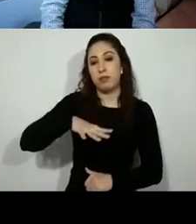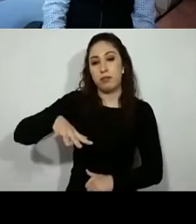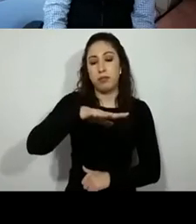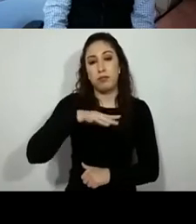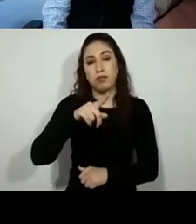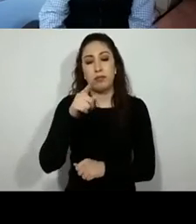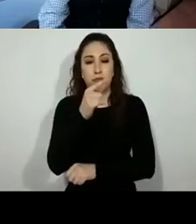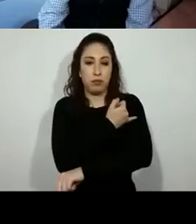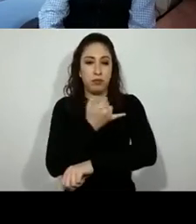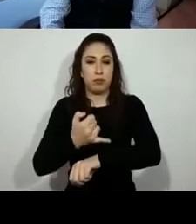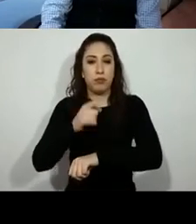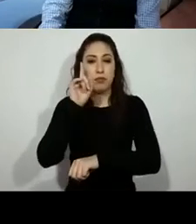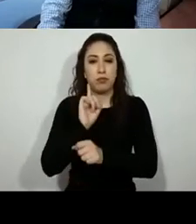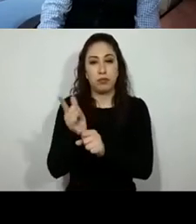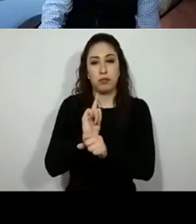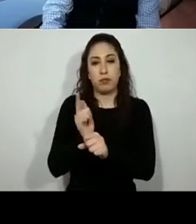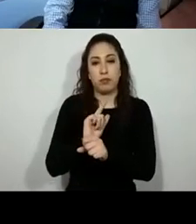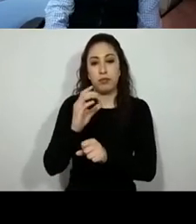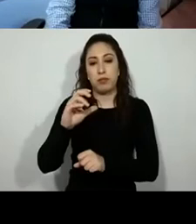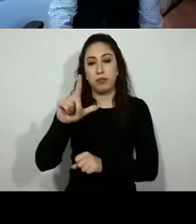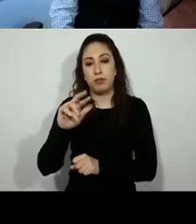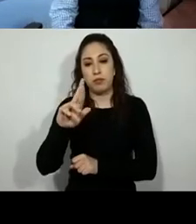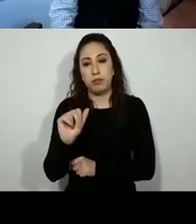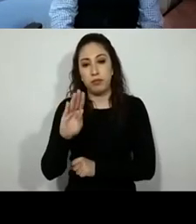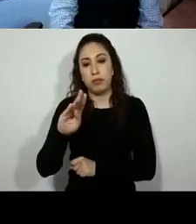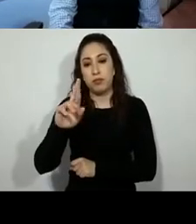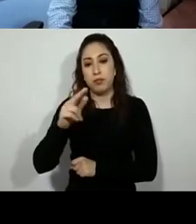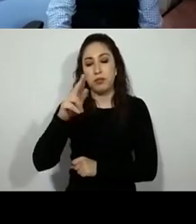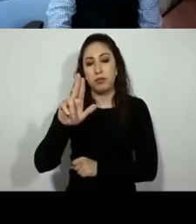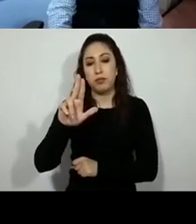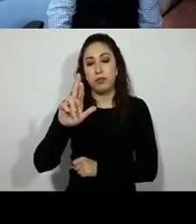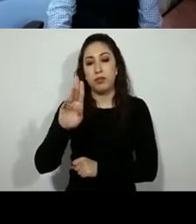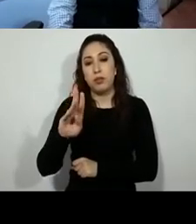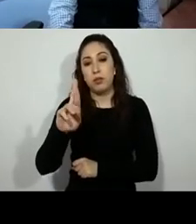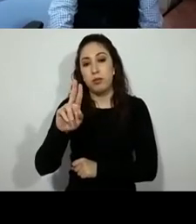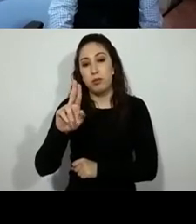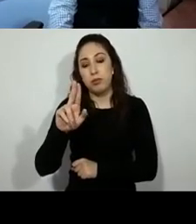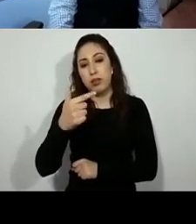licenciada Clara Marina Brugada Molina. Bienvenida. Gracias. Clara. Muchas gracias.